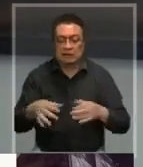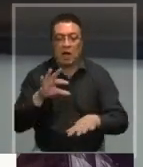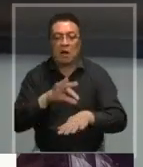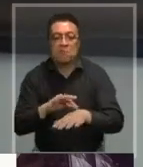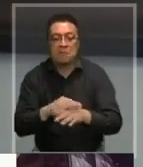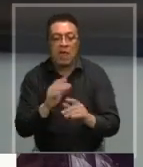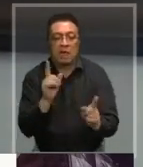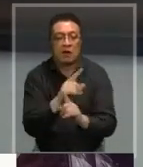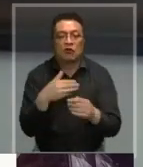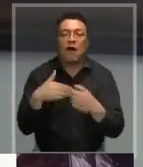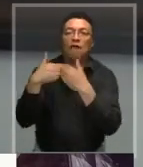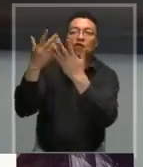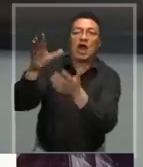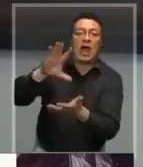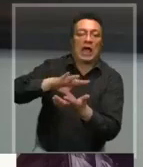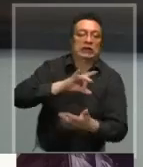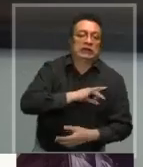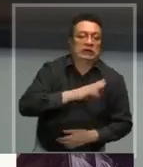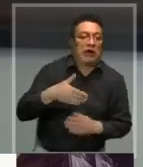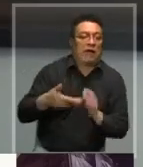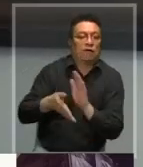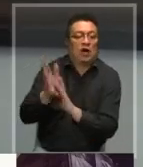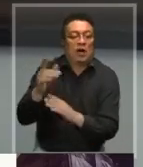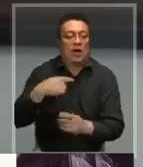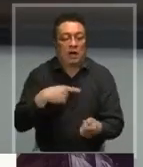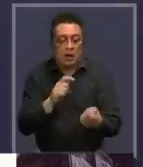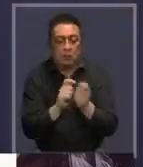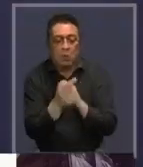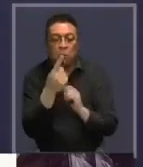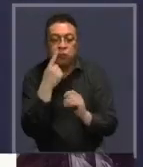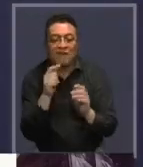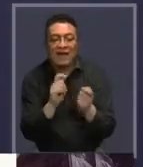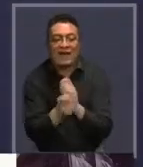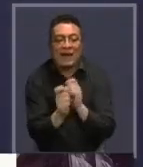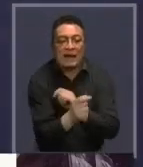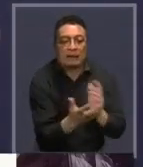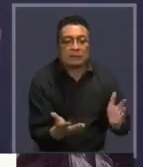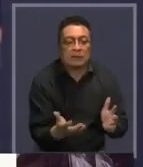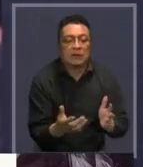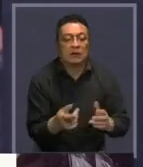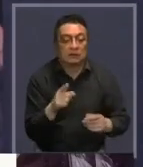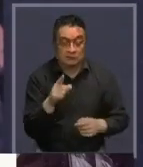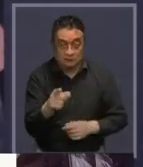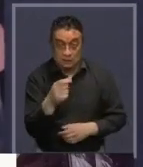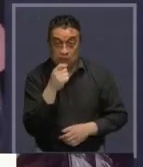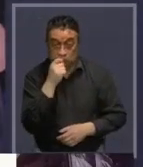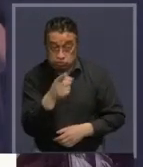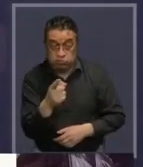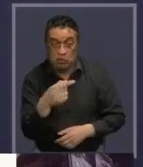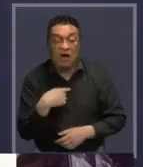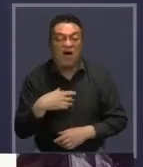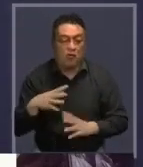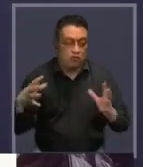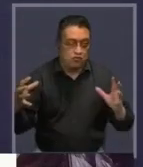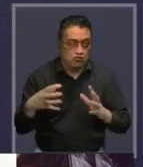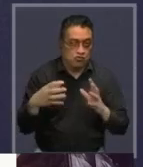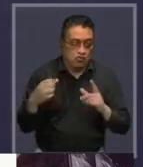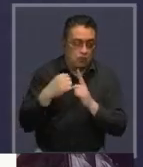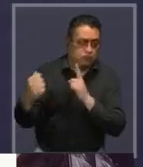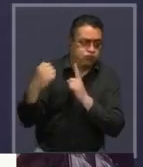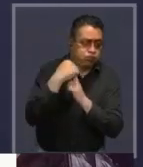o que está fuera de chile eh alterando pruebas Claudia denuncia que sufrió violentas agresiones de